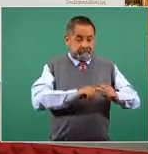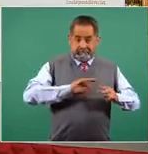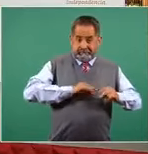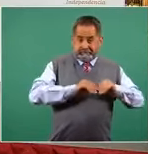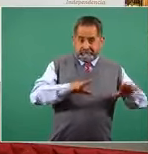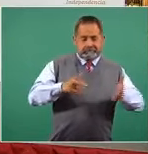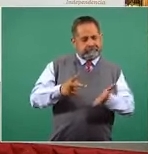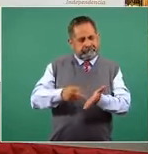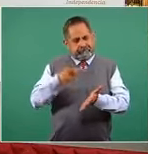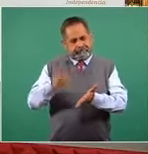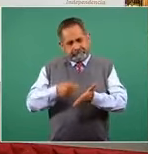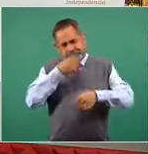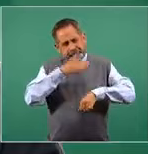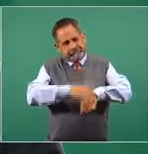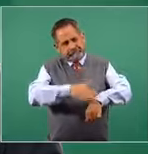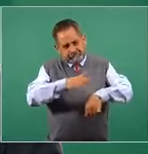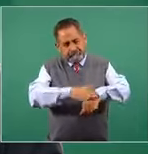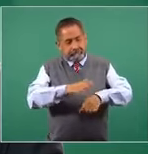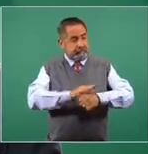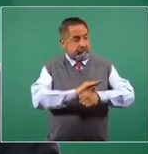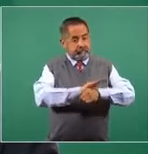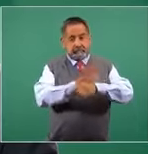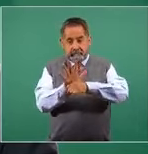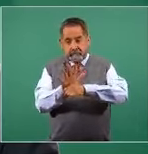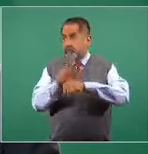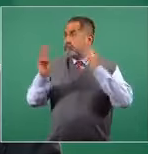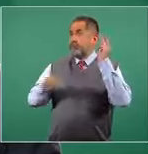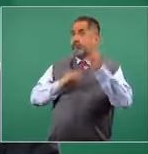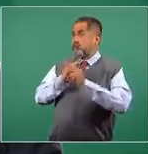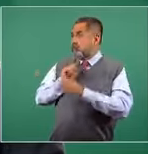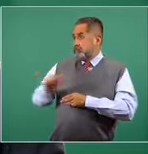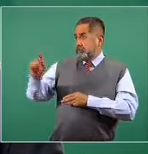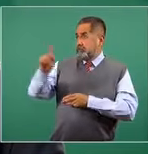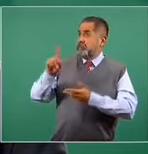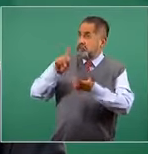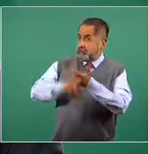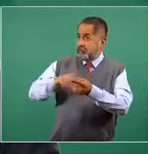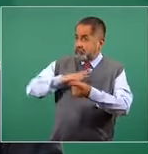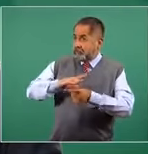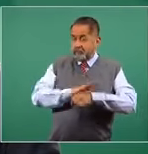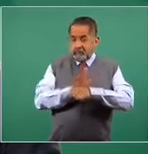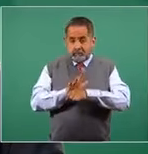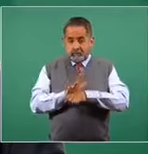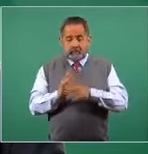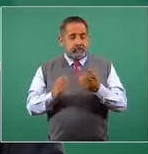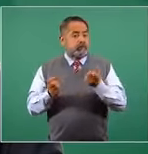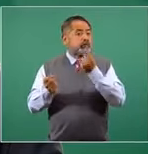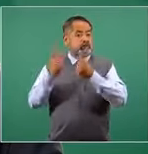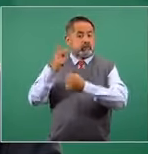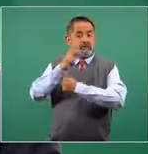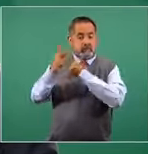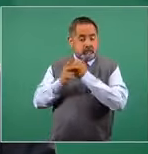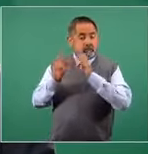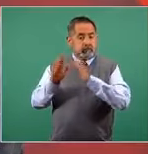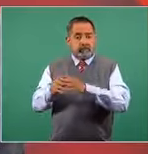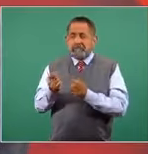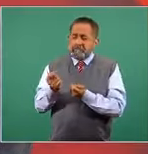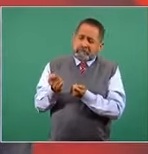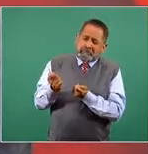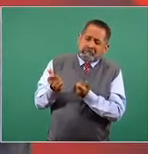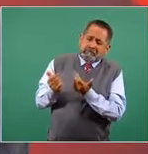hemos insistido, mientras exista epidemia en cualquier parte del mundo, aun cuando haya algunos países que han llegado a transmisión